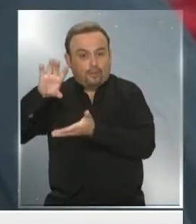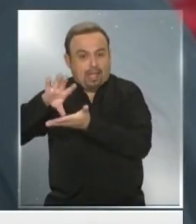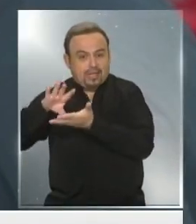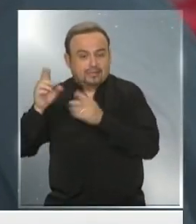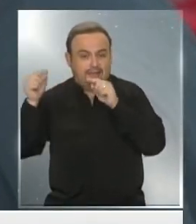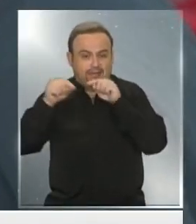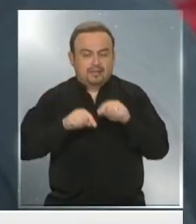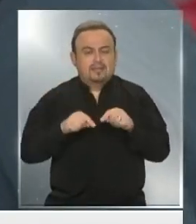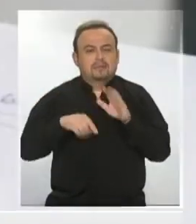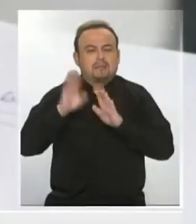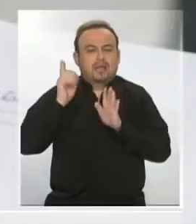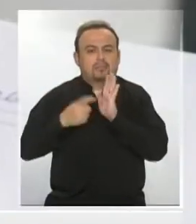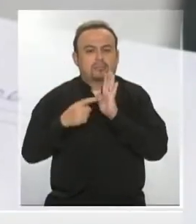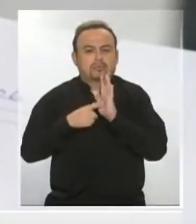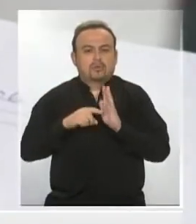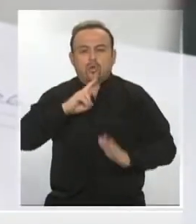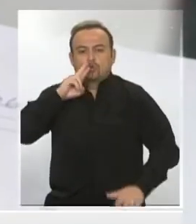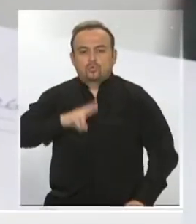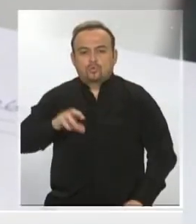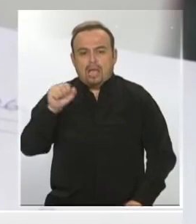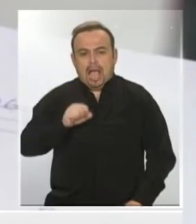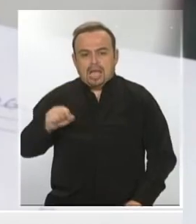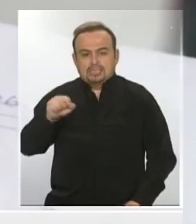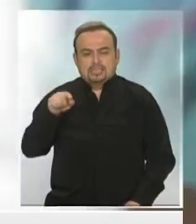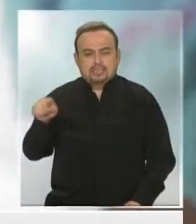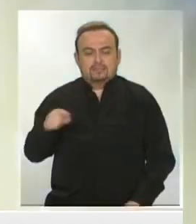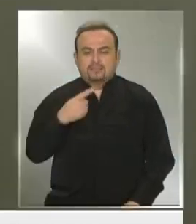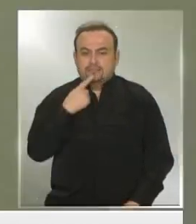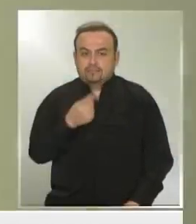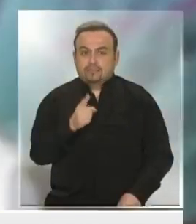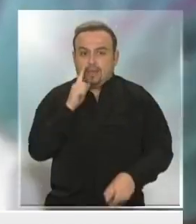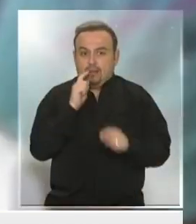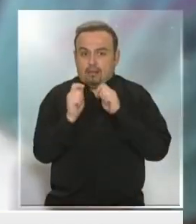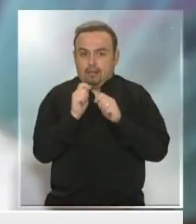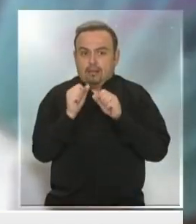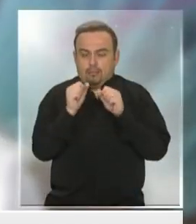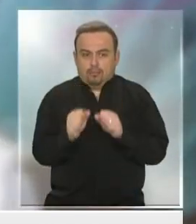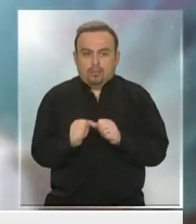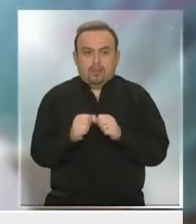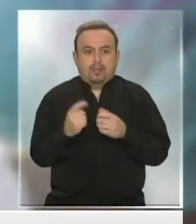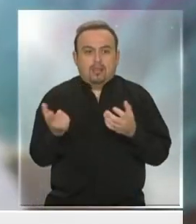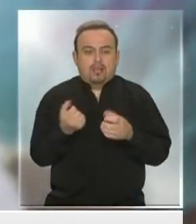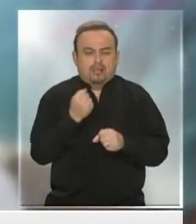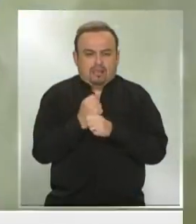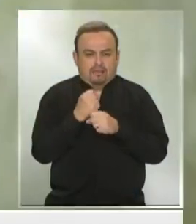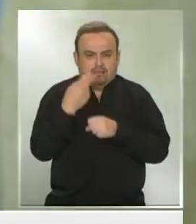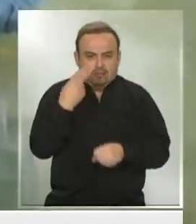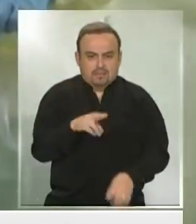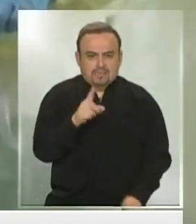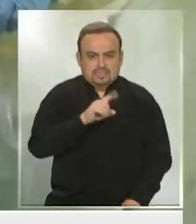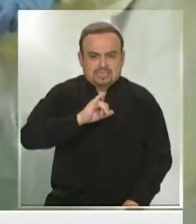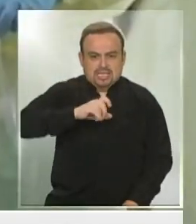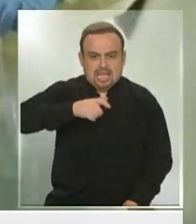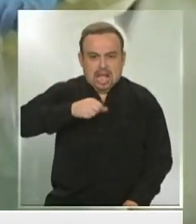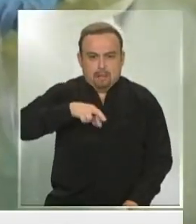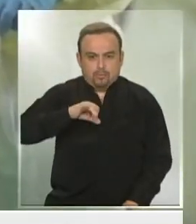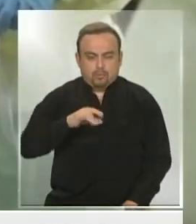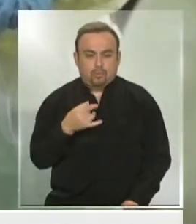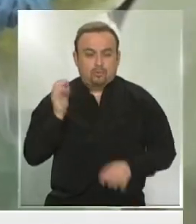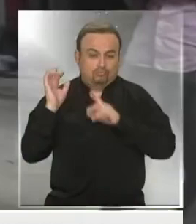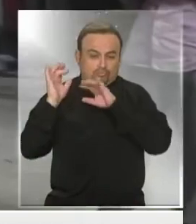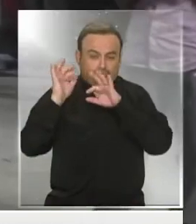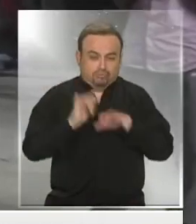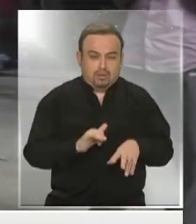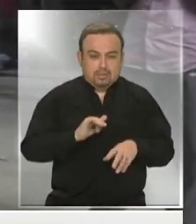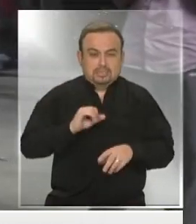la mayoría provenientes del sur de asia y quienes constituyen una parte esencial de la fuerza laboral del país segunda ola de infecciones